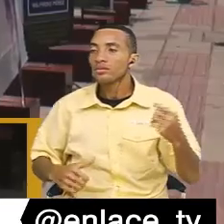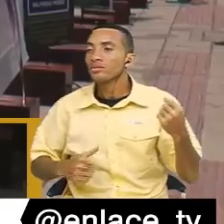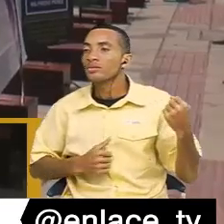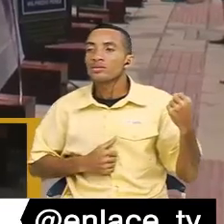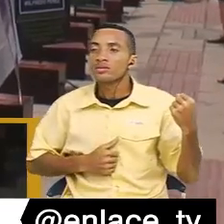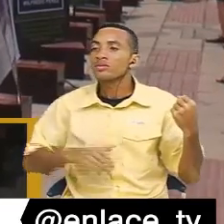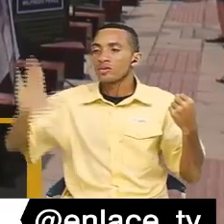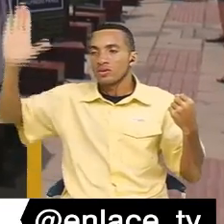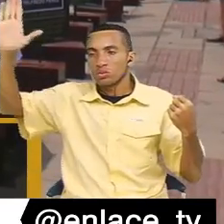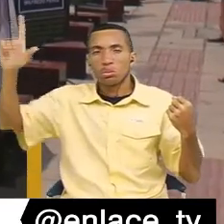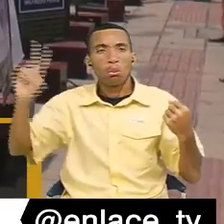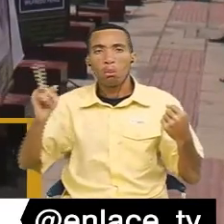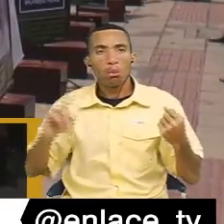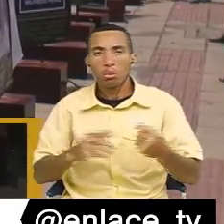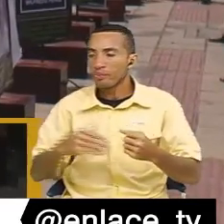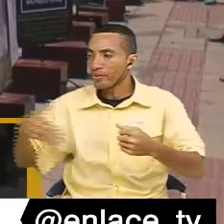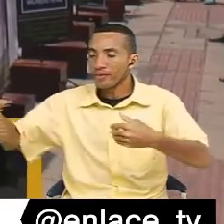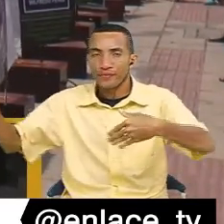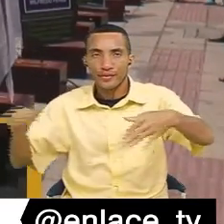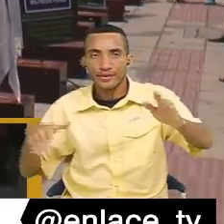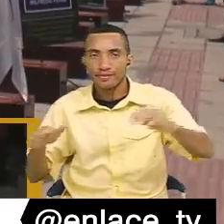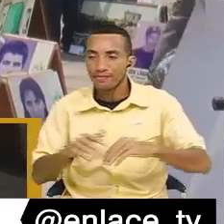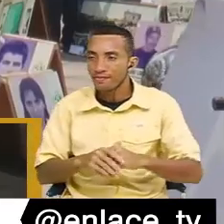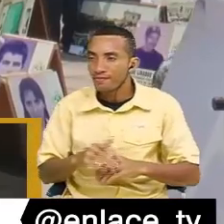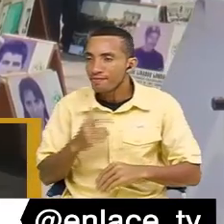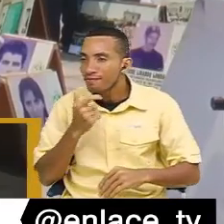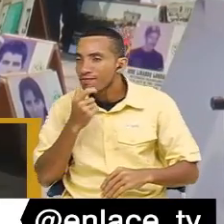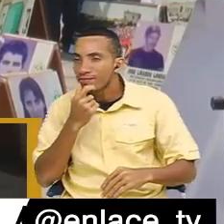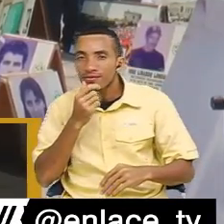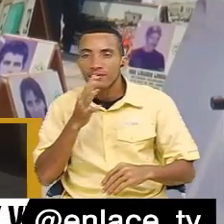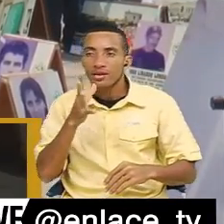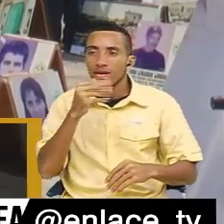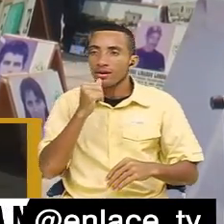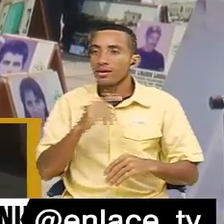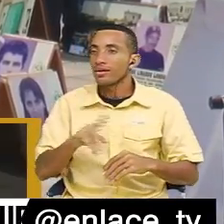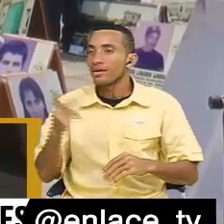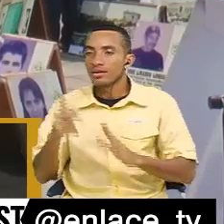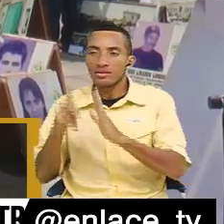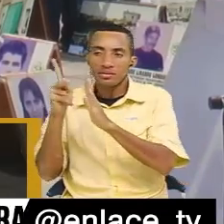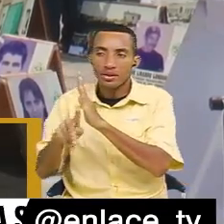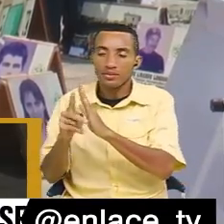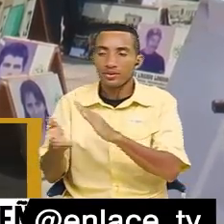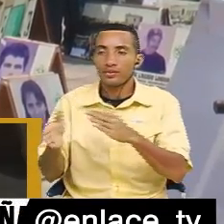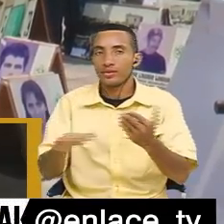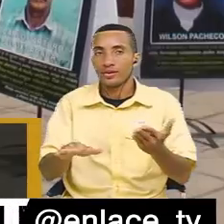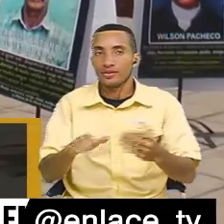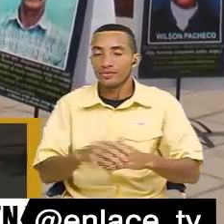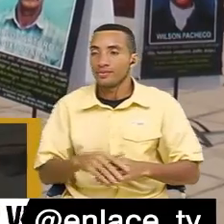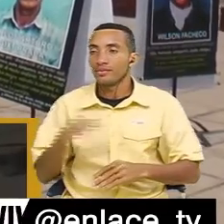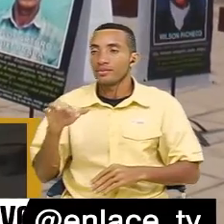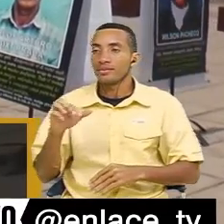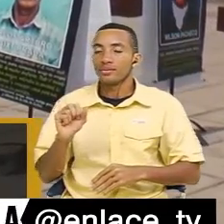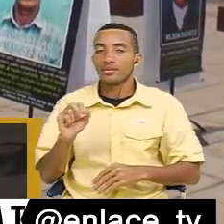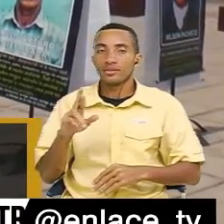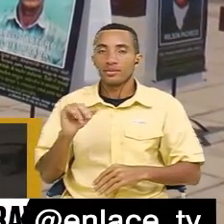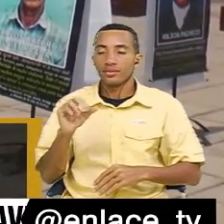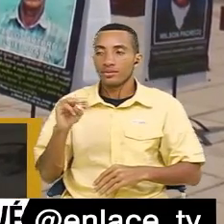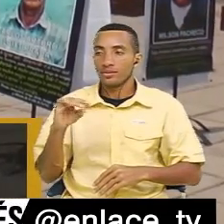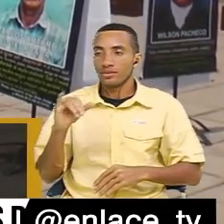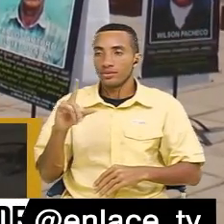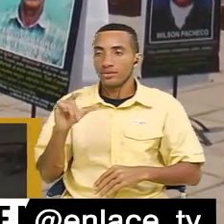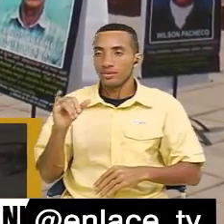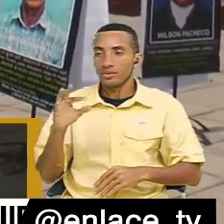y adicionalmente no se persiguiera ni hubiera ninguna reacción ante la acción criminal de los paramilitares. ¿Cómo un jefe de